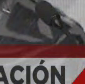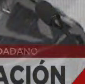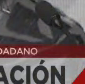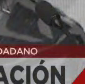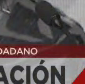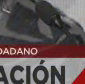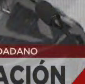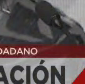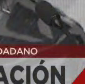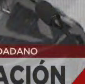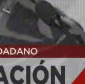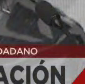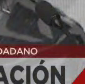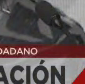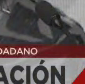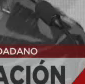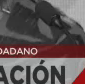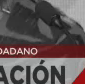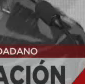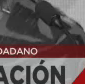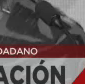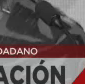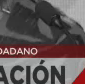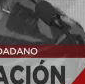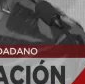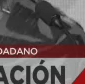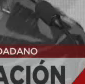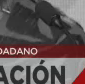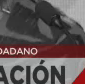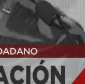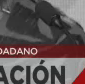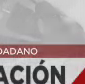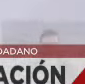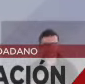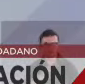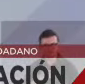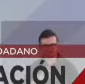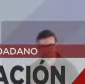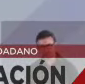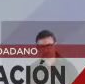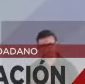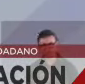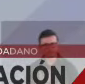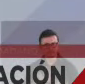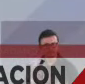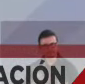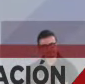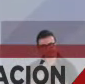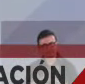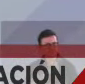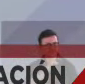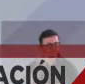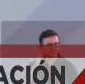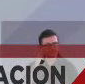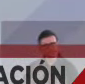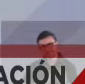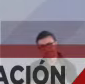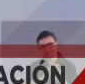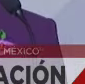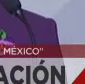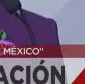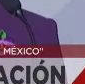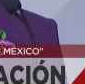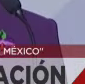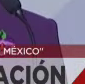en su relación con los Estados Unidos. Más si llega un racista como Trump al poder. Le contaste a su santidad cómo usaste